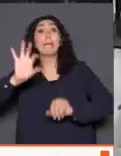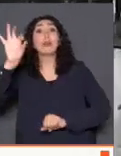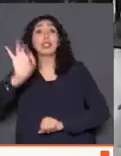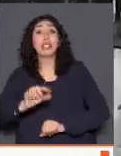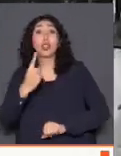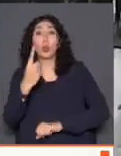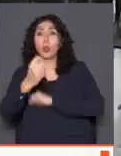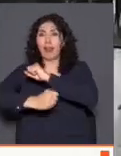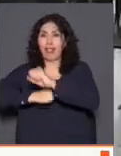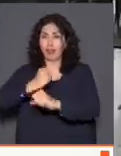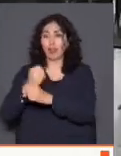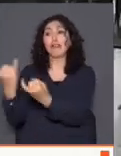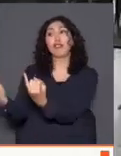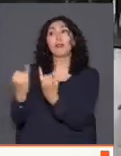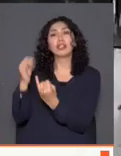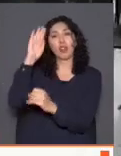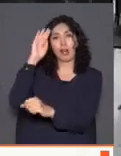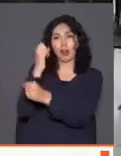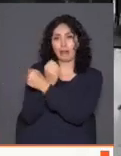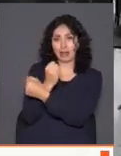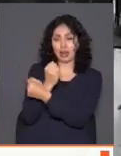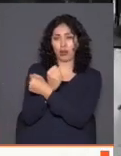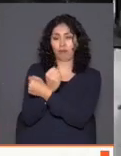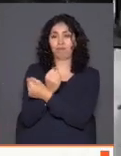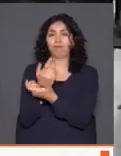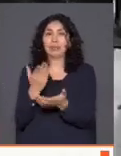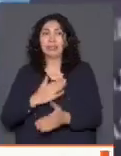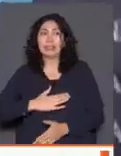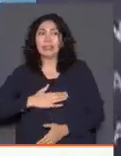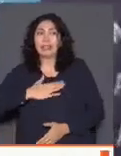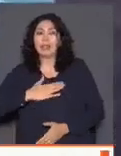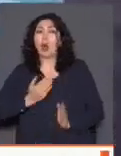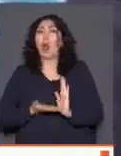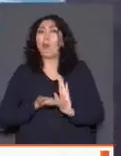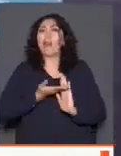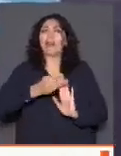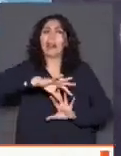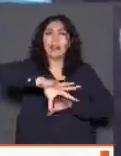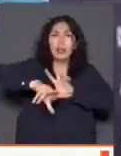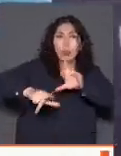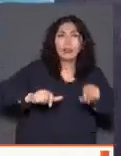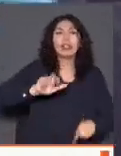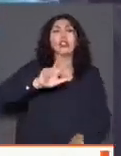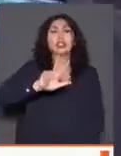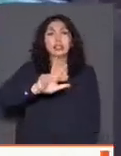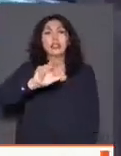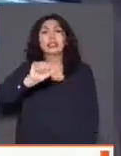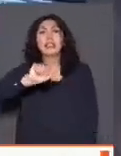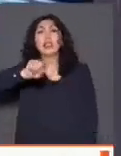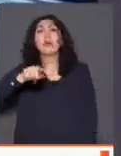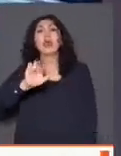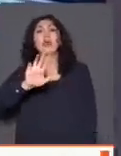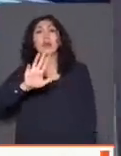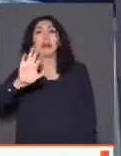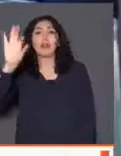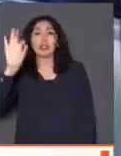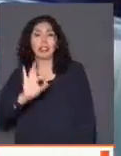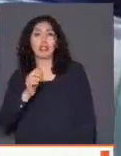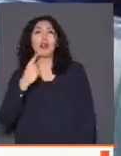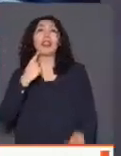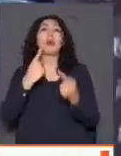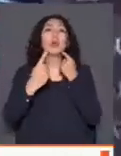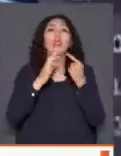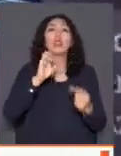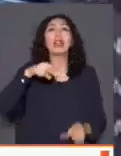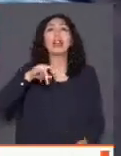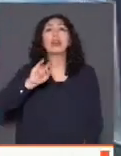reportó Carabineros. Es que la percepción del aumento de la delincuencia llegó a un 86,9%, según la encuesta ENUS, conocida